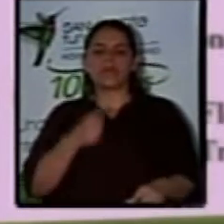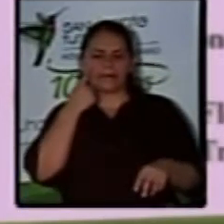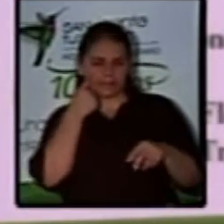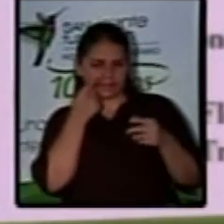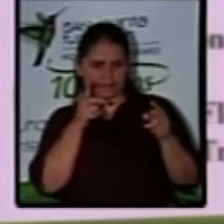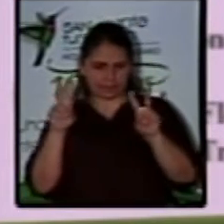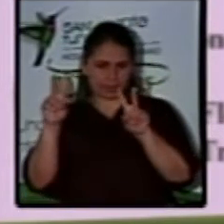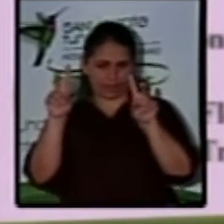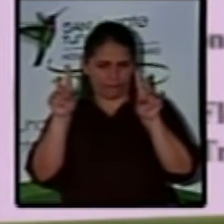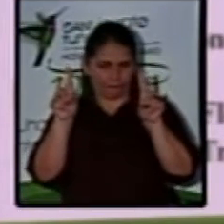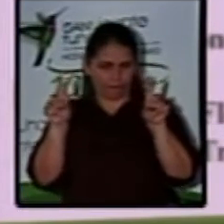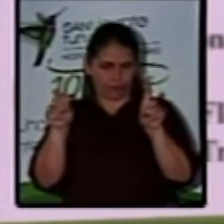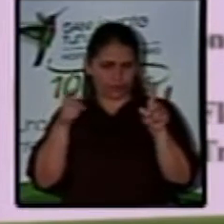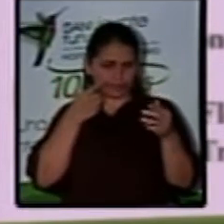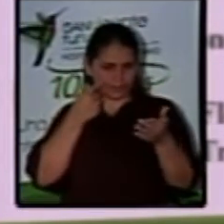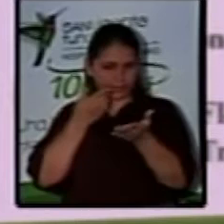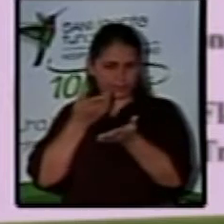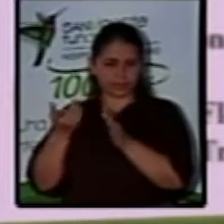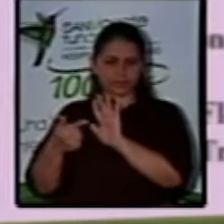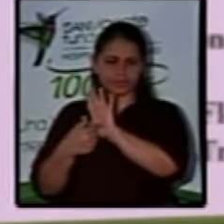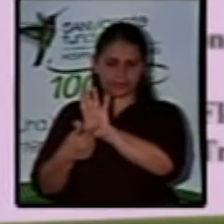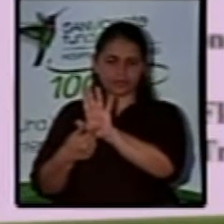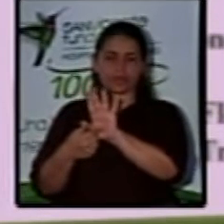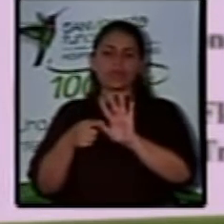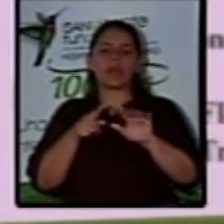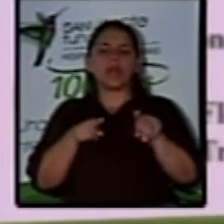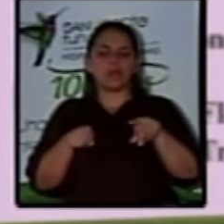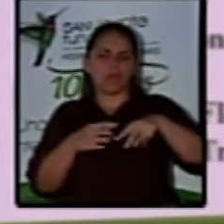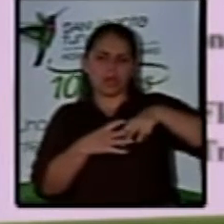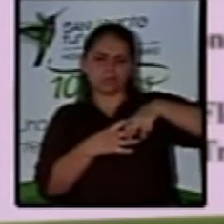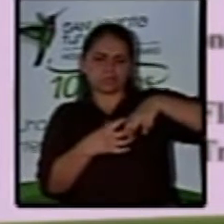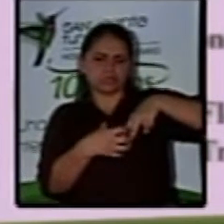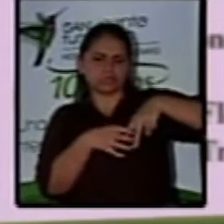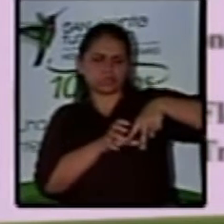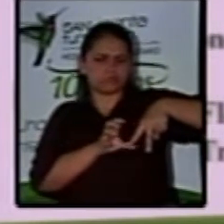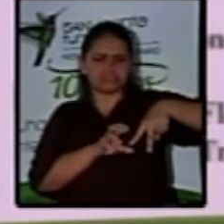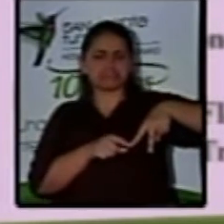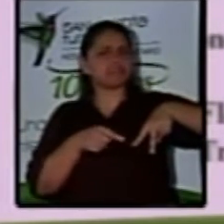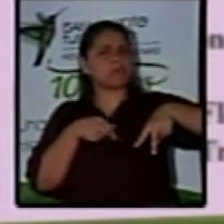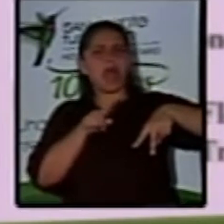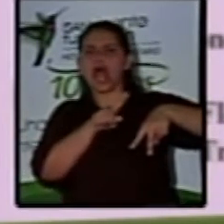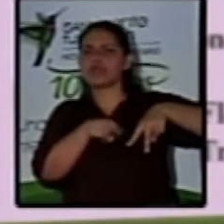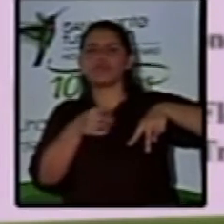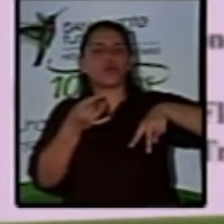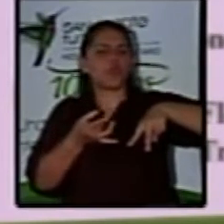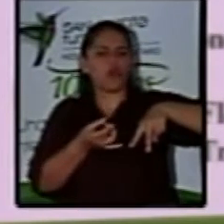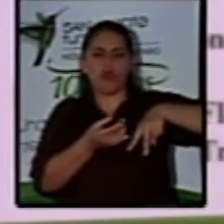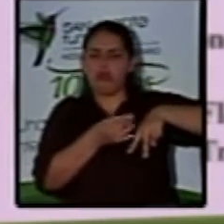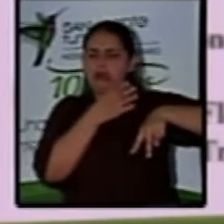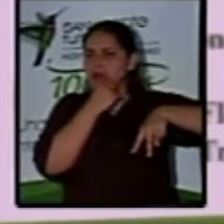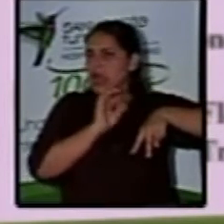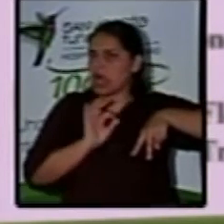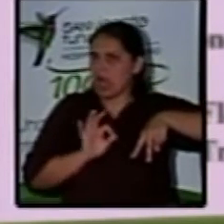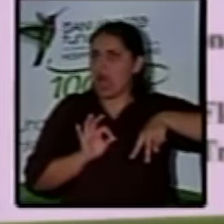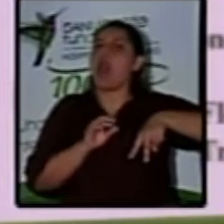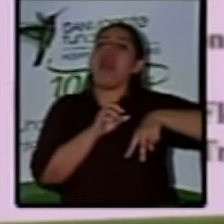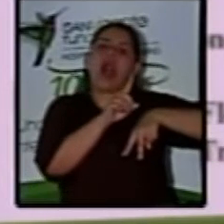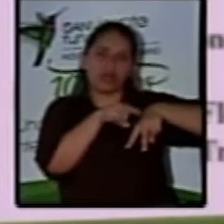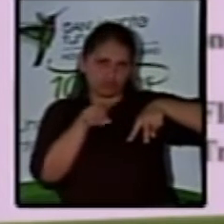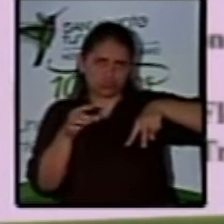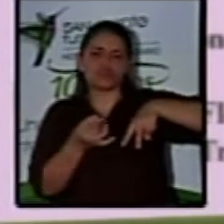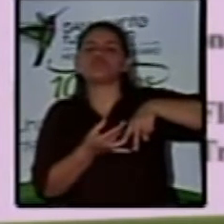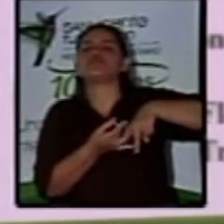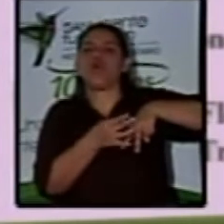son todas estas dilataciones como estamos viendo acá, puede no relacionarse con un síntoma en el paciente no puede sentir